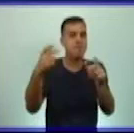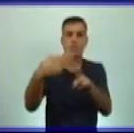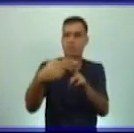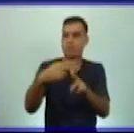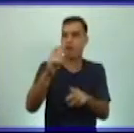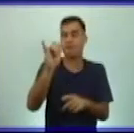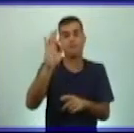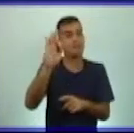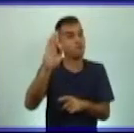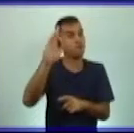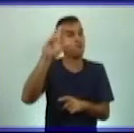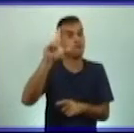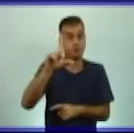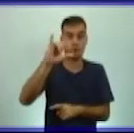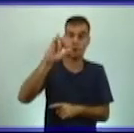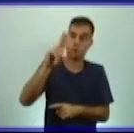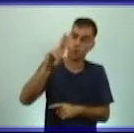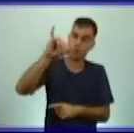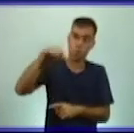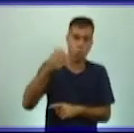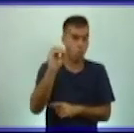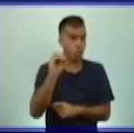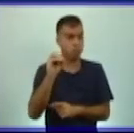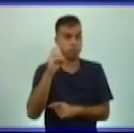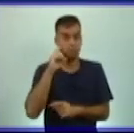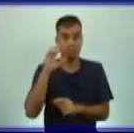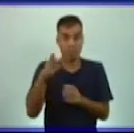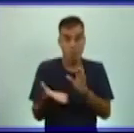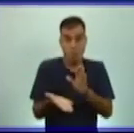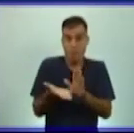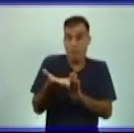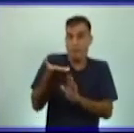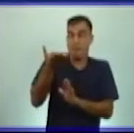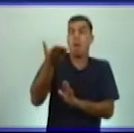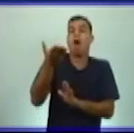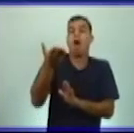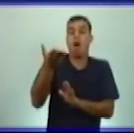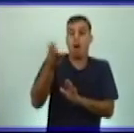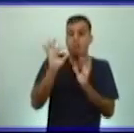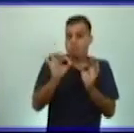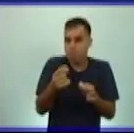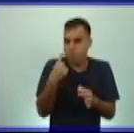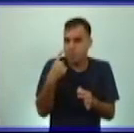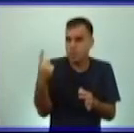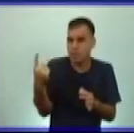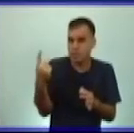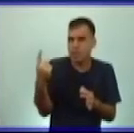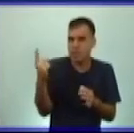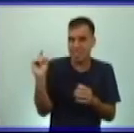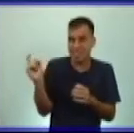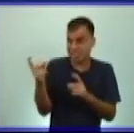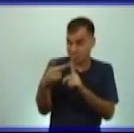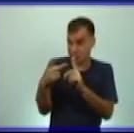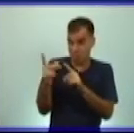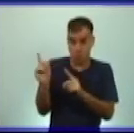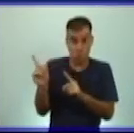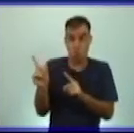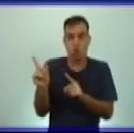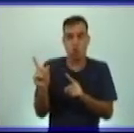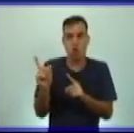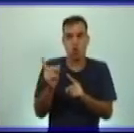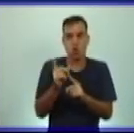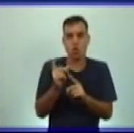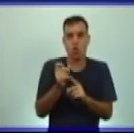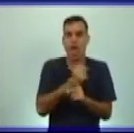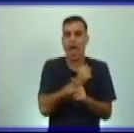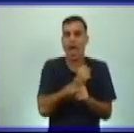flujo aumenta, el efecto que ya habíamos comentado, este segundo contorno no quiere que